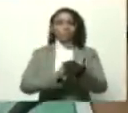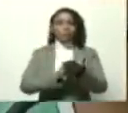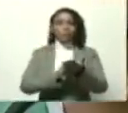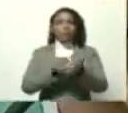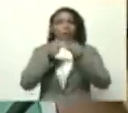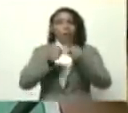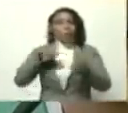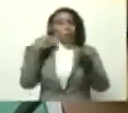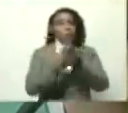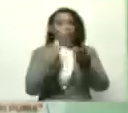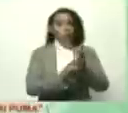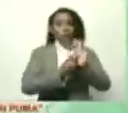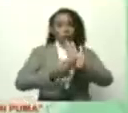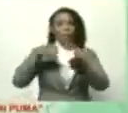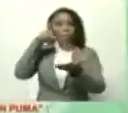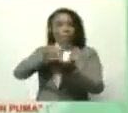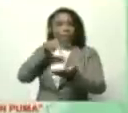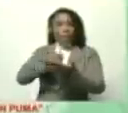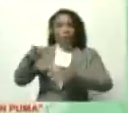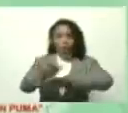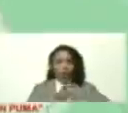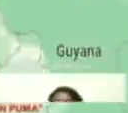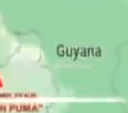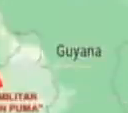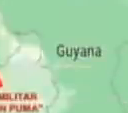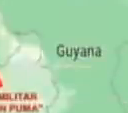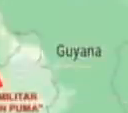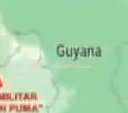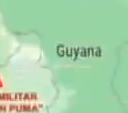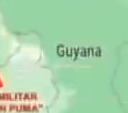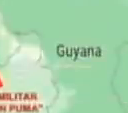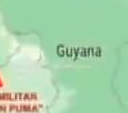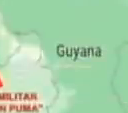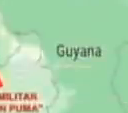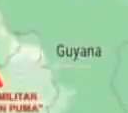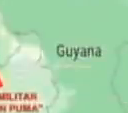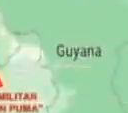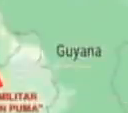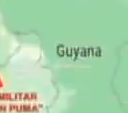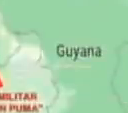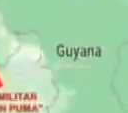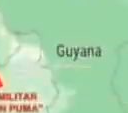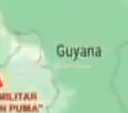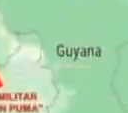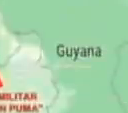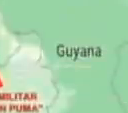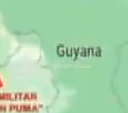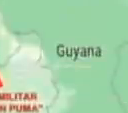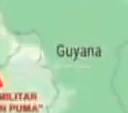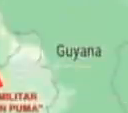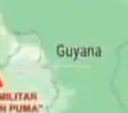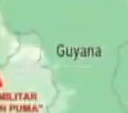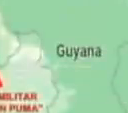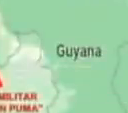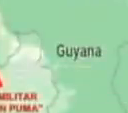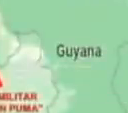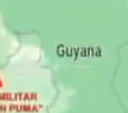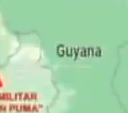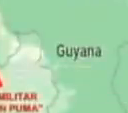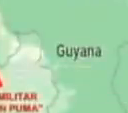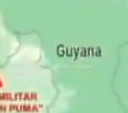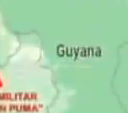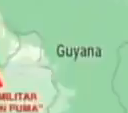queda demostrada la participación del gobierno de Iván Duque y de Iván Duque directamente y del narcotráfico colombiano y de los